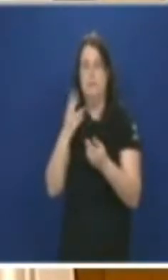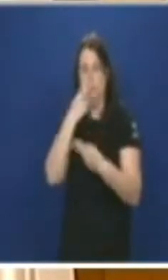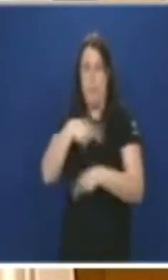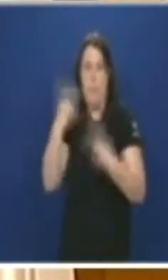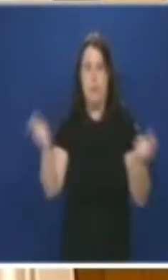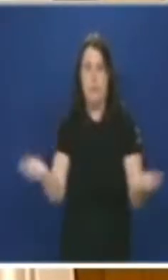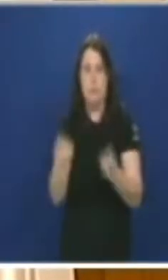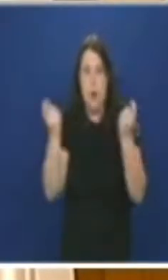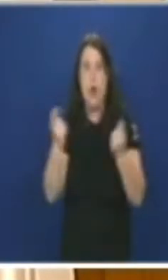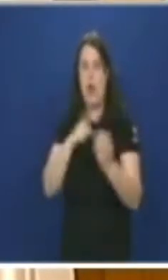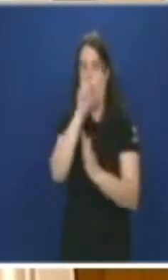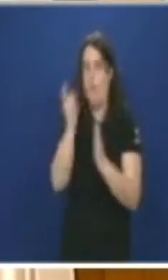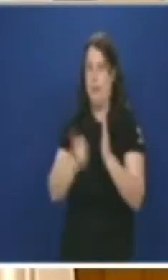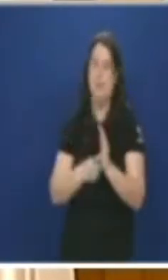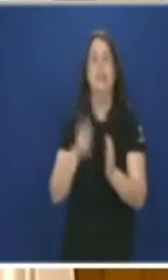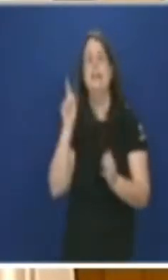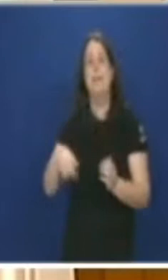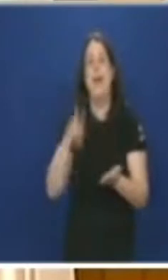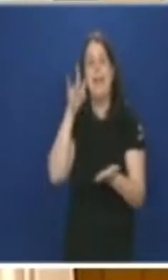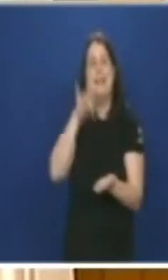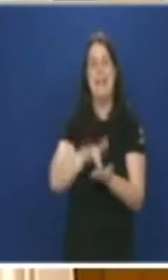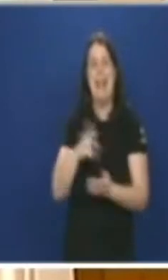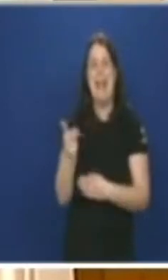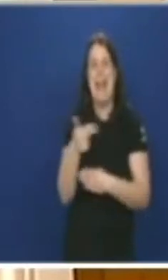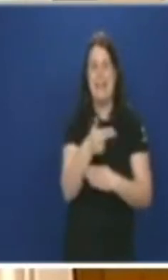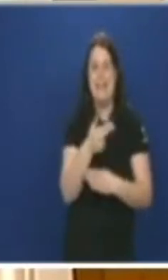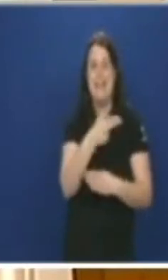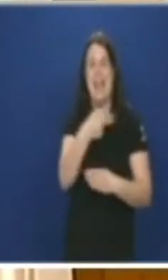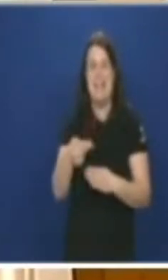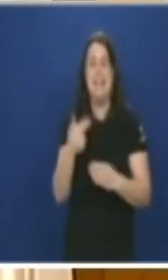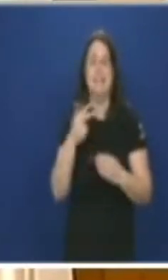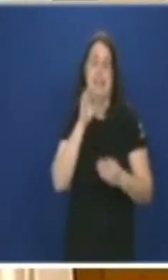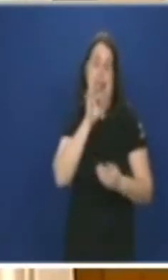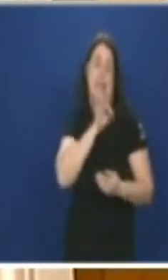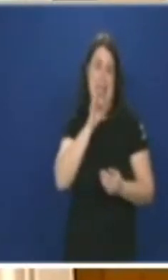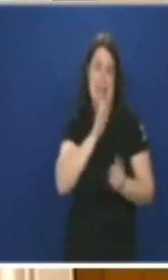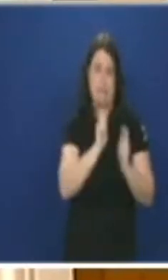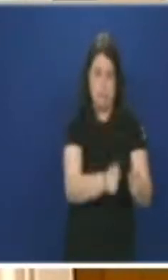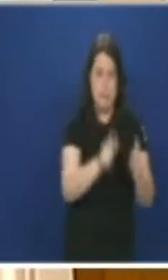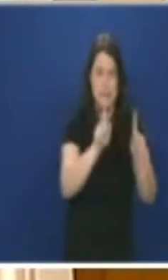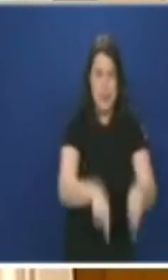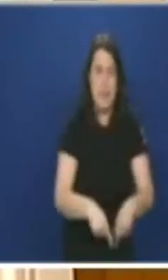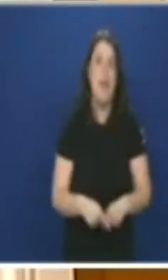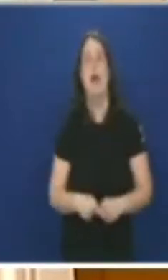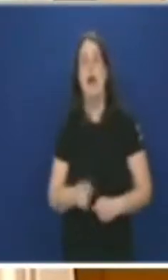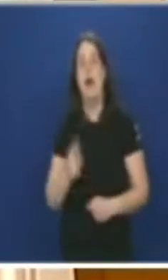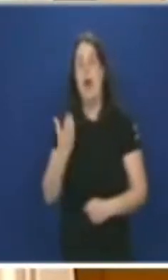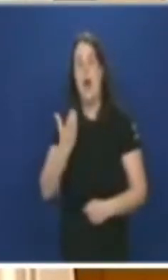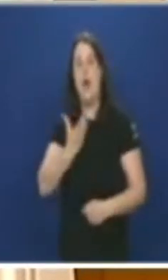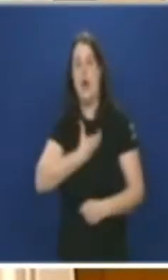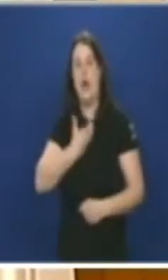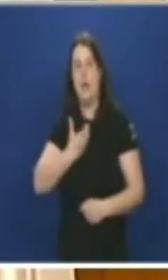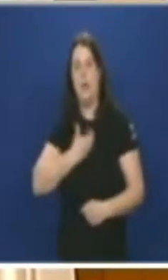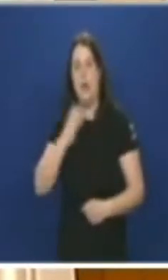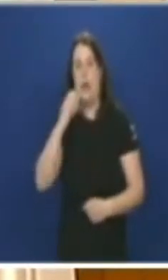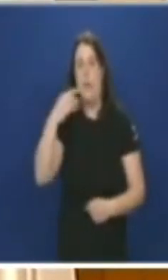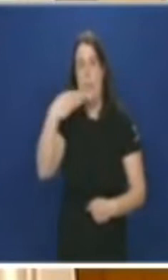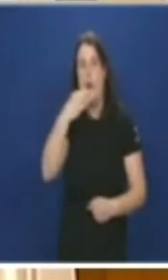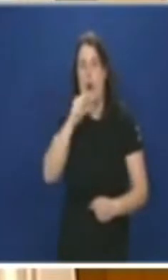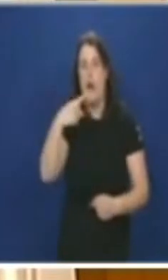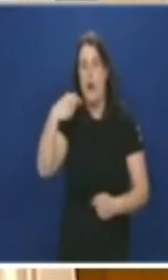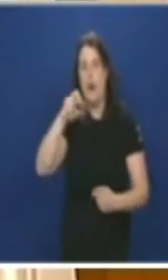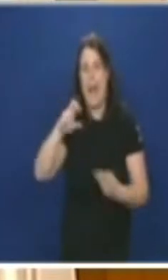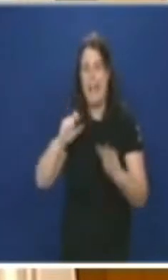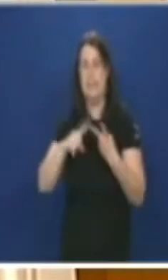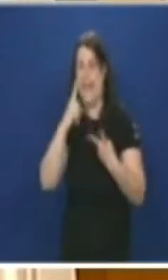dedicación do Día das Letras Galegas e o comezo do premio que leva o seu nome por parte dos concellos de Boborás, o Carballiño,